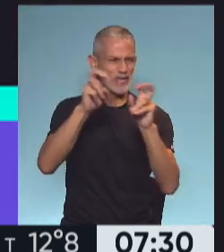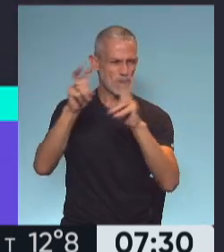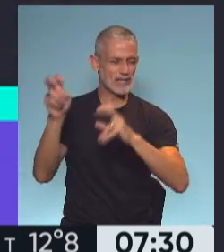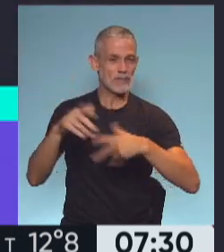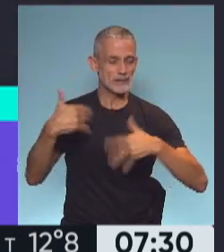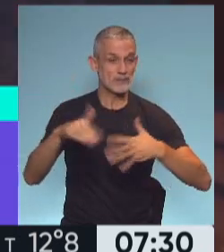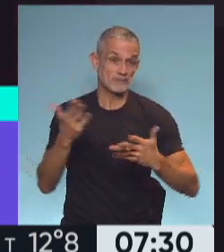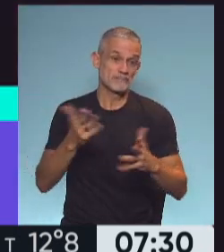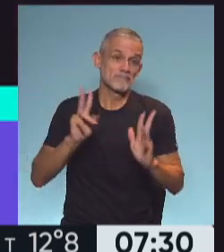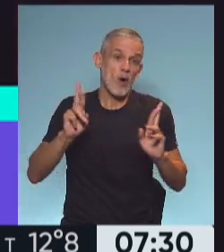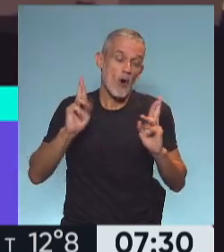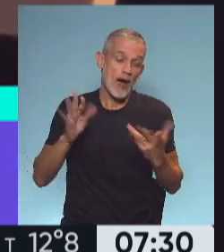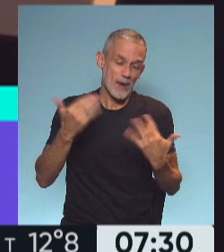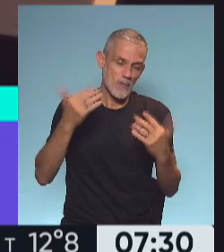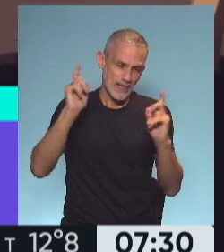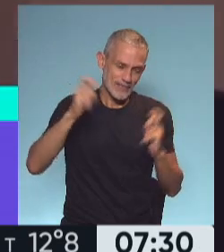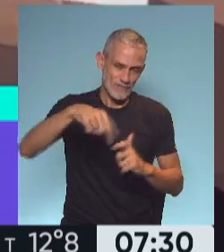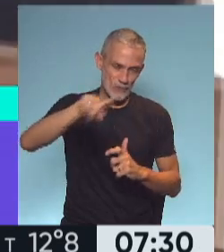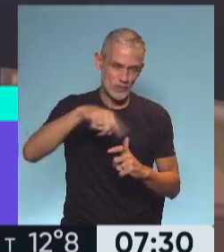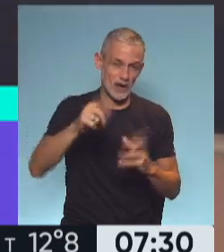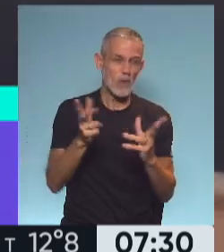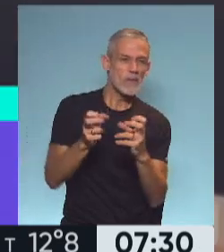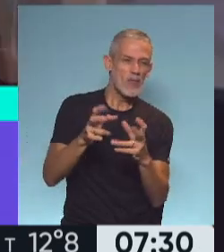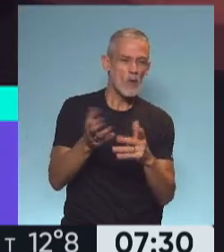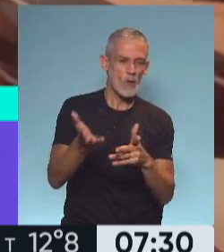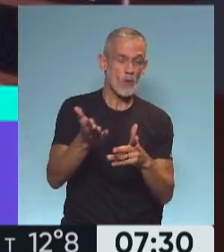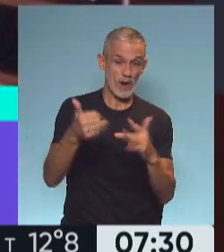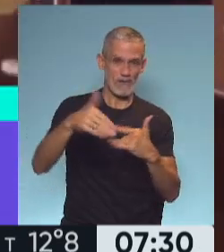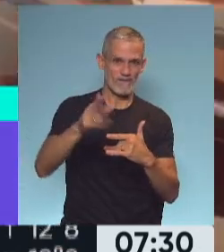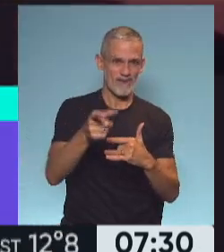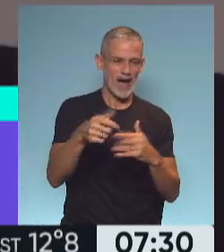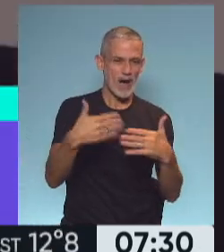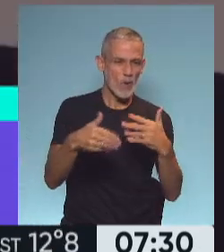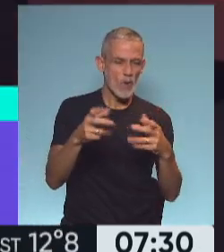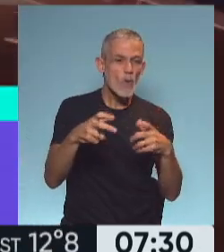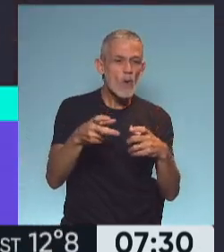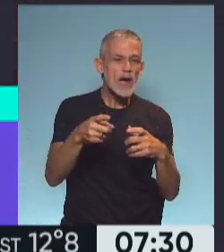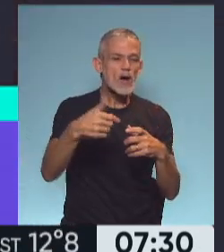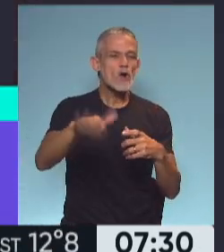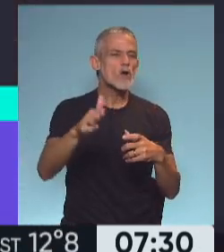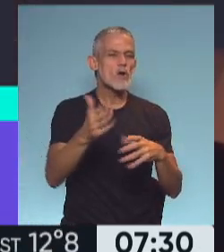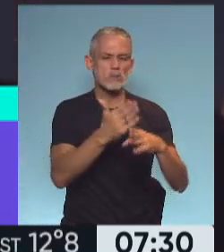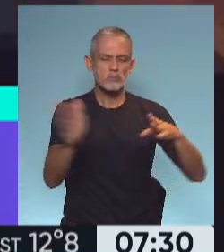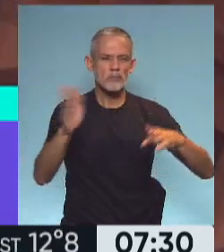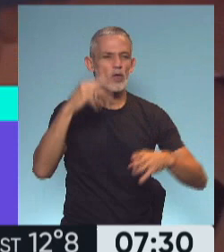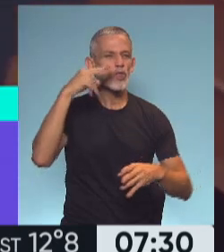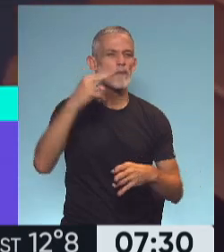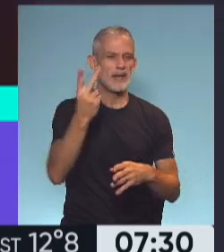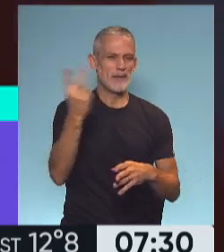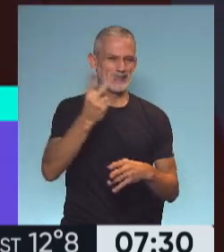y bueno, esperamos que puedan disfrutarlo muy pronto. El videojuego va a estar disponible hacia principios del